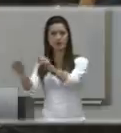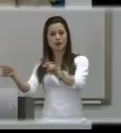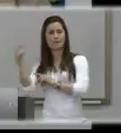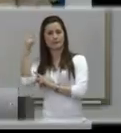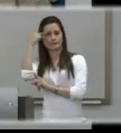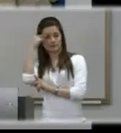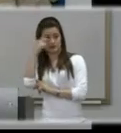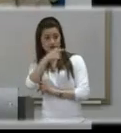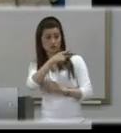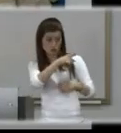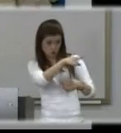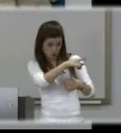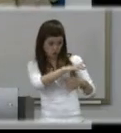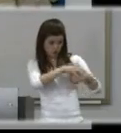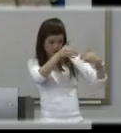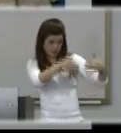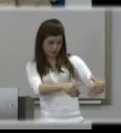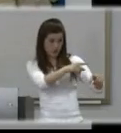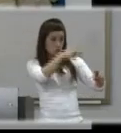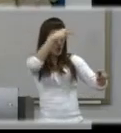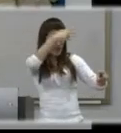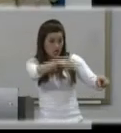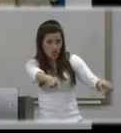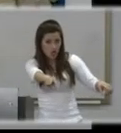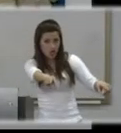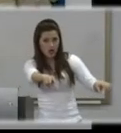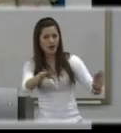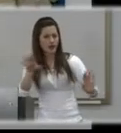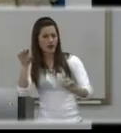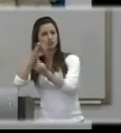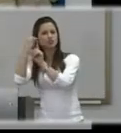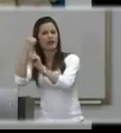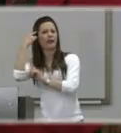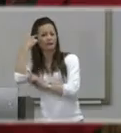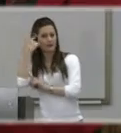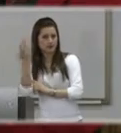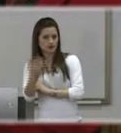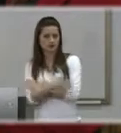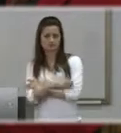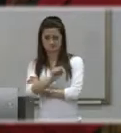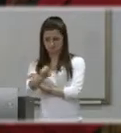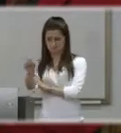con discapacidad tengan hijos o hijas? Entonces, por favor, vuelvan a hablar.